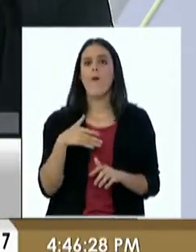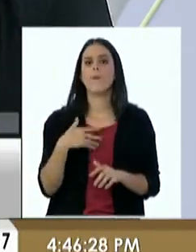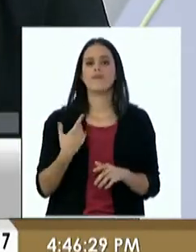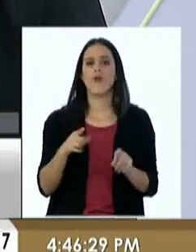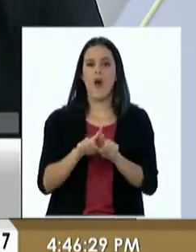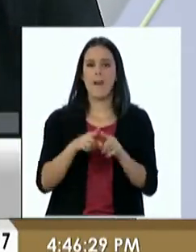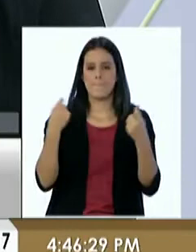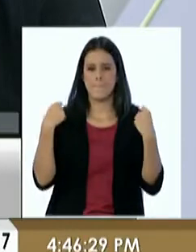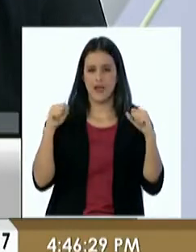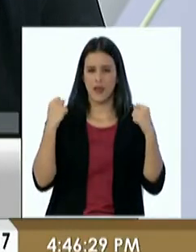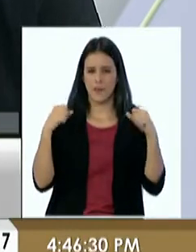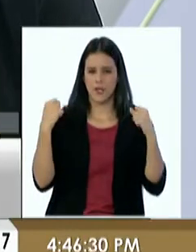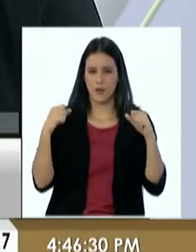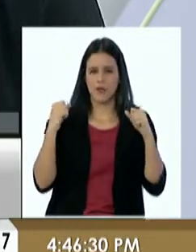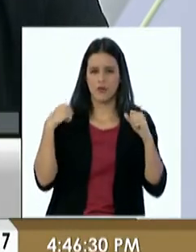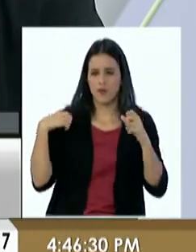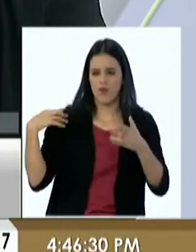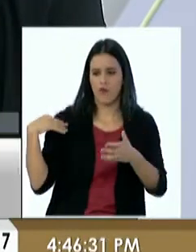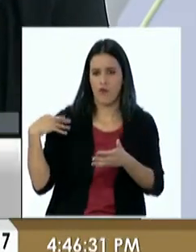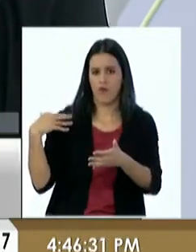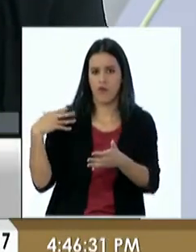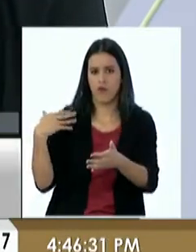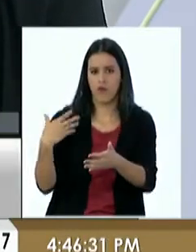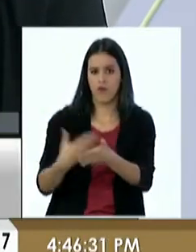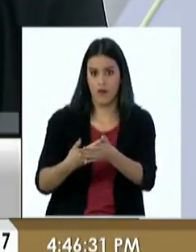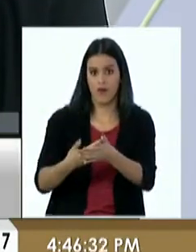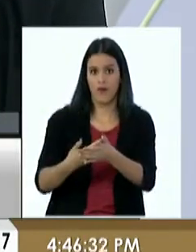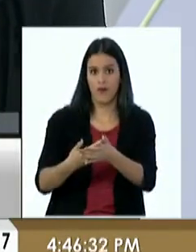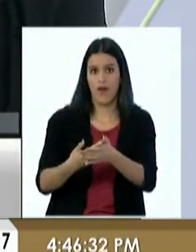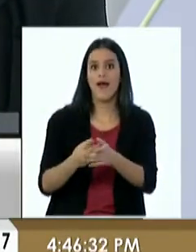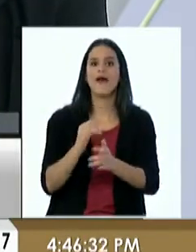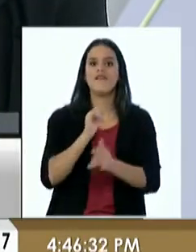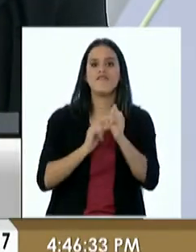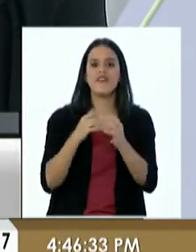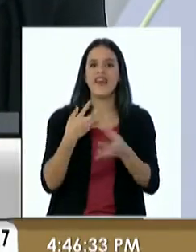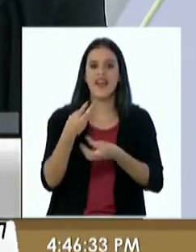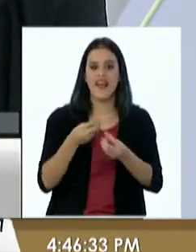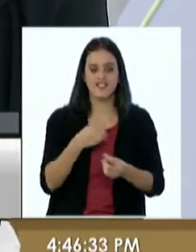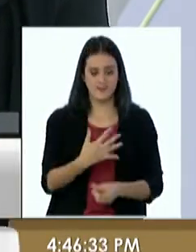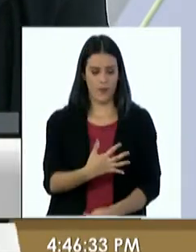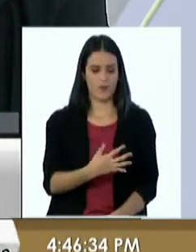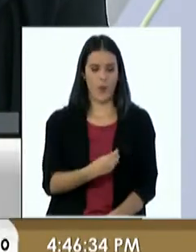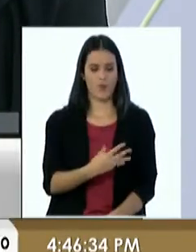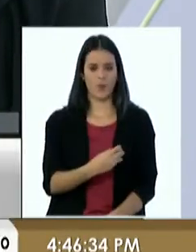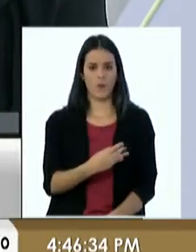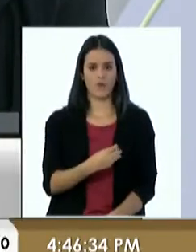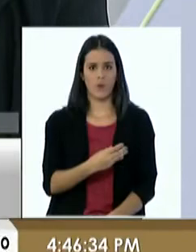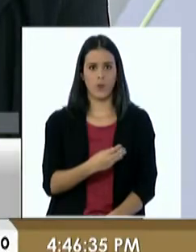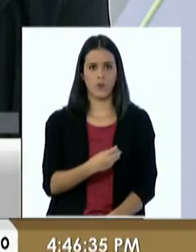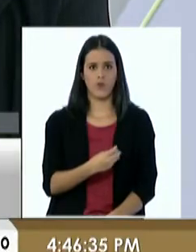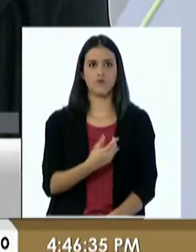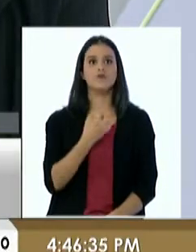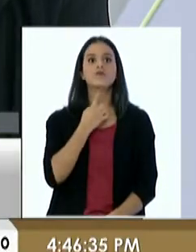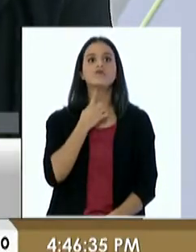entrenamiento lo darle en la lactancia que cuando el bebé mamá succiona traga